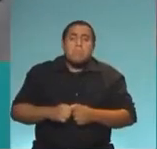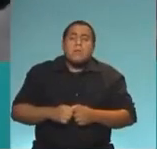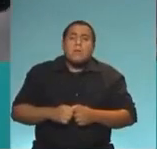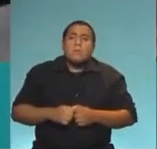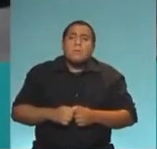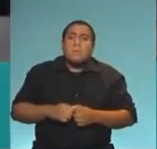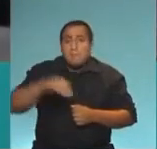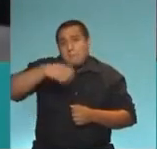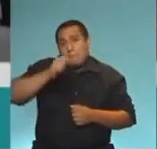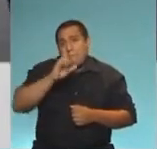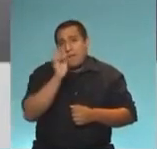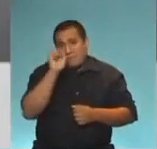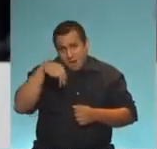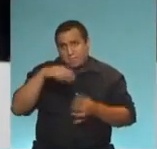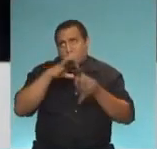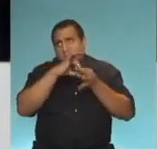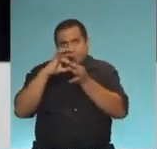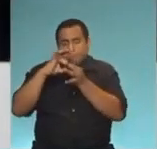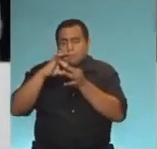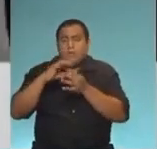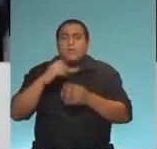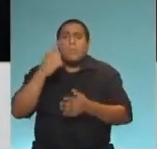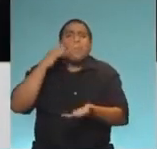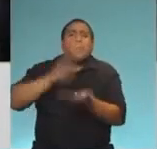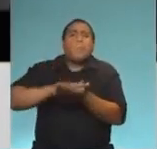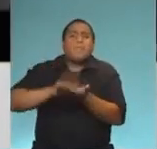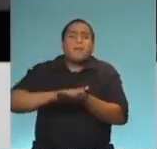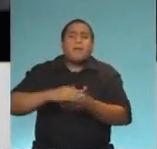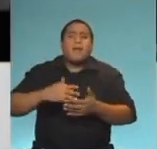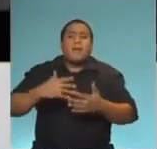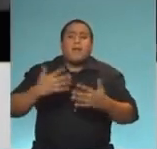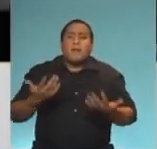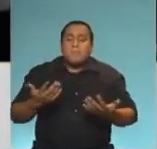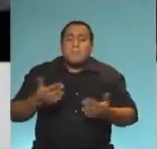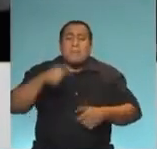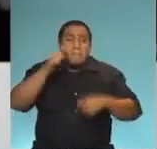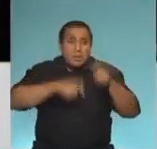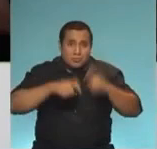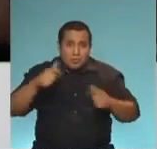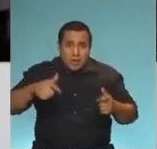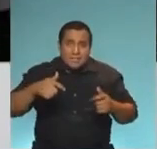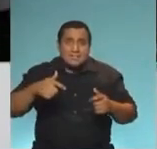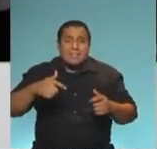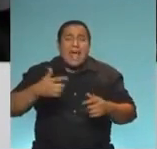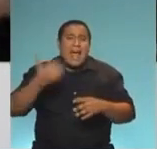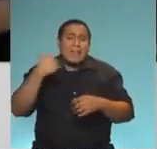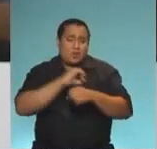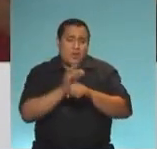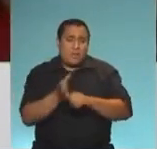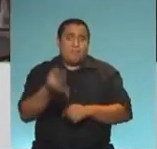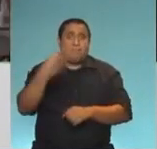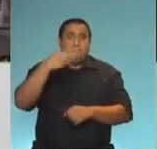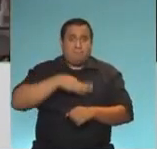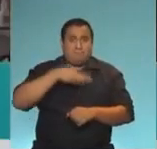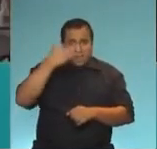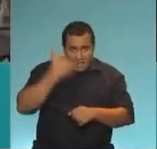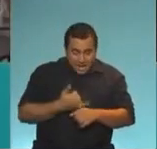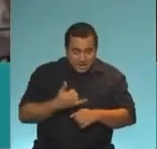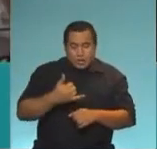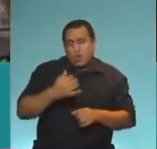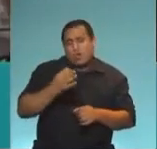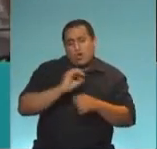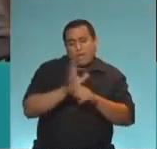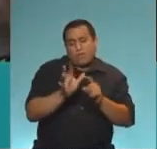y que demuestra que el plasma convaleciente de pacientes que tuvieron COVID por cepas